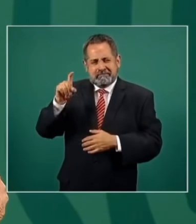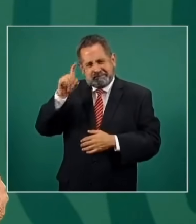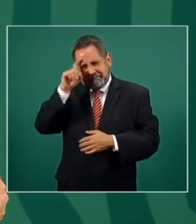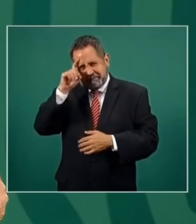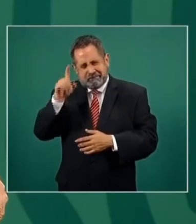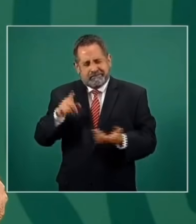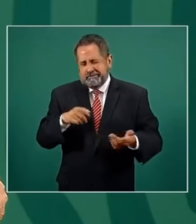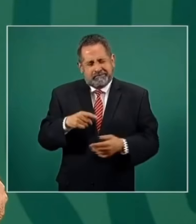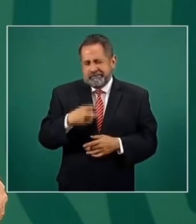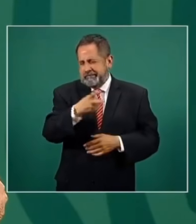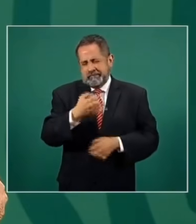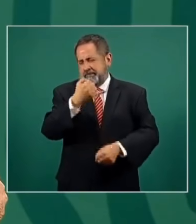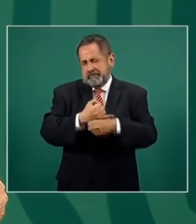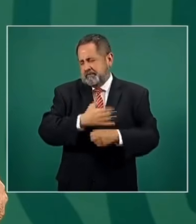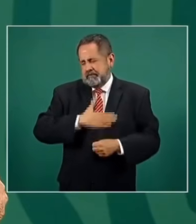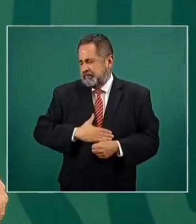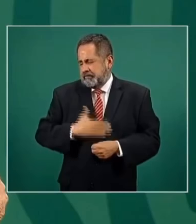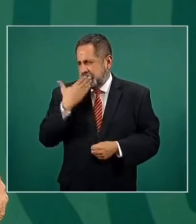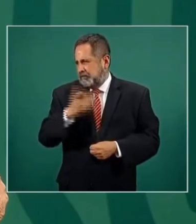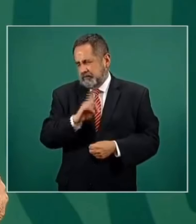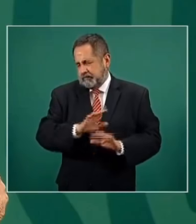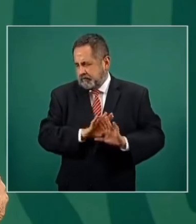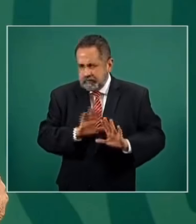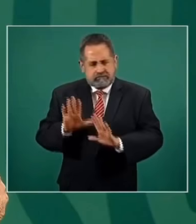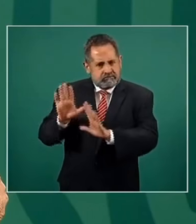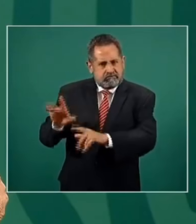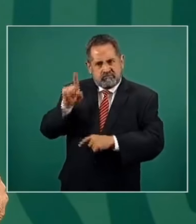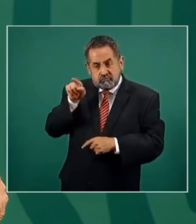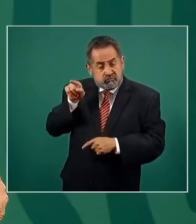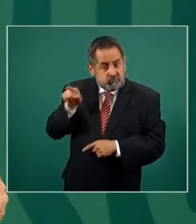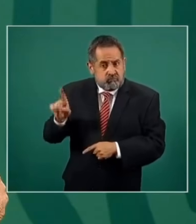injusta porque ha estado